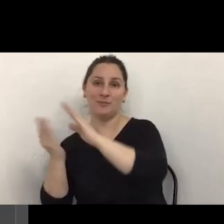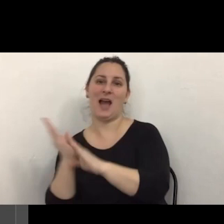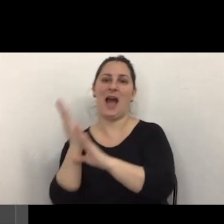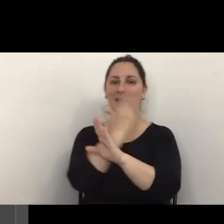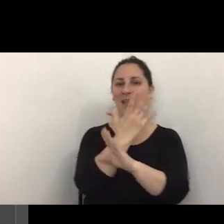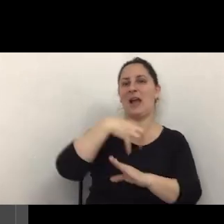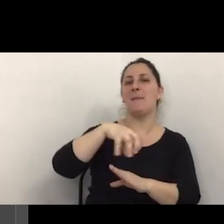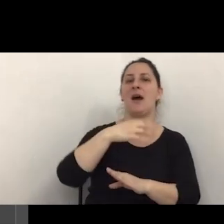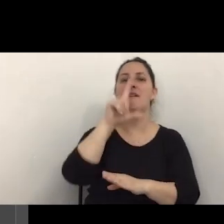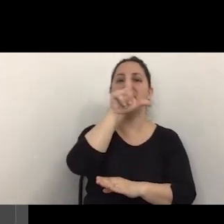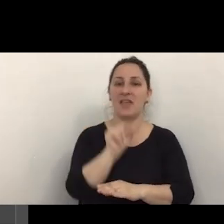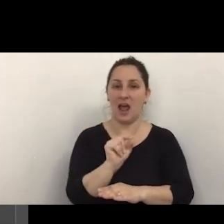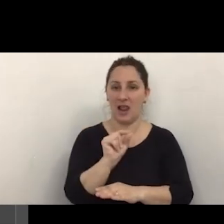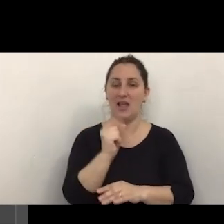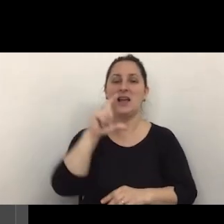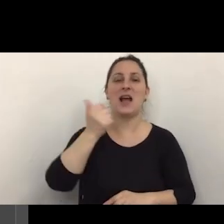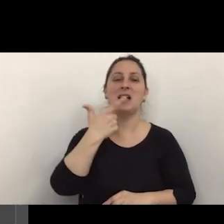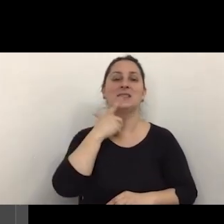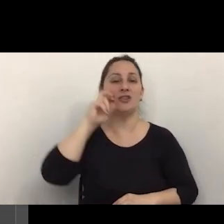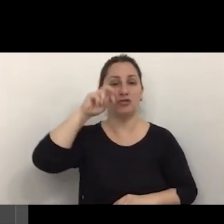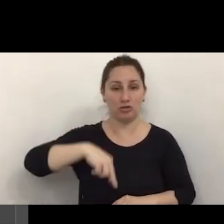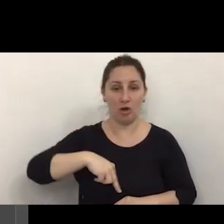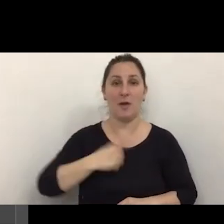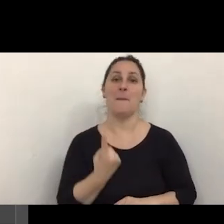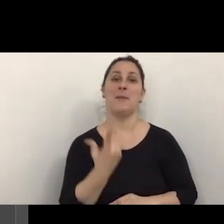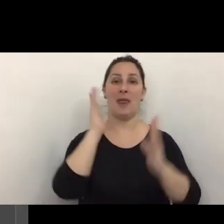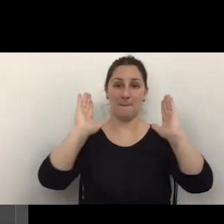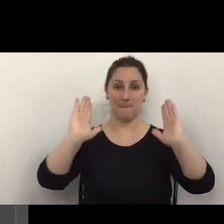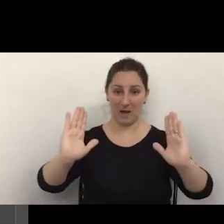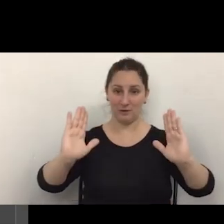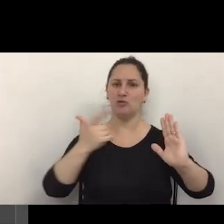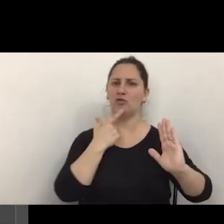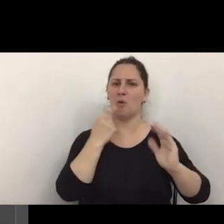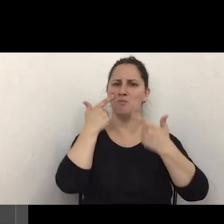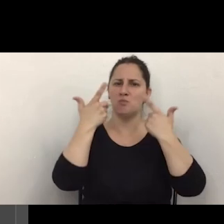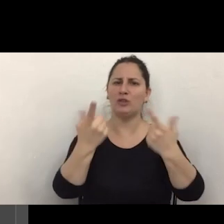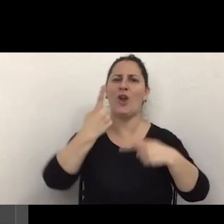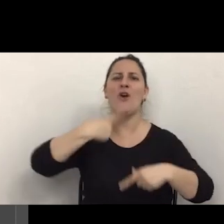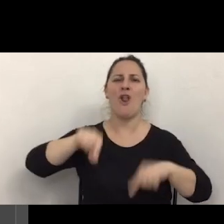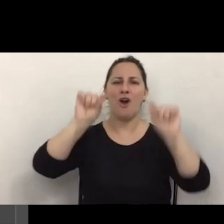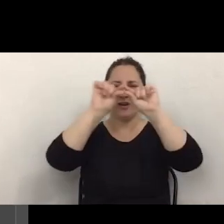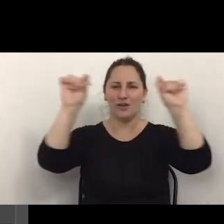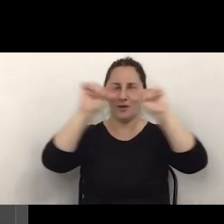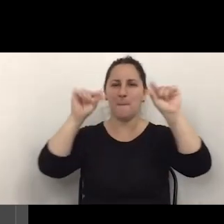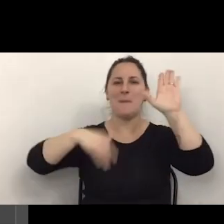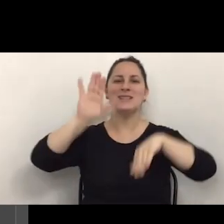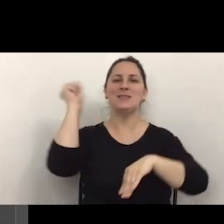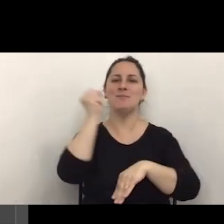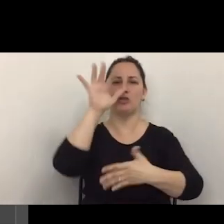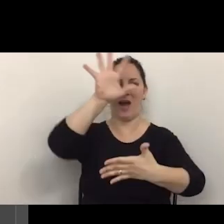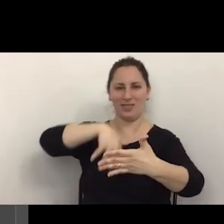de Casación Penal. Entonces acá tienen esta primera parte, yo se los marqué en color, las partes más relevantes del